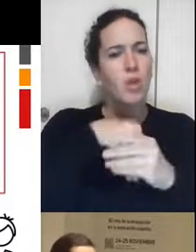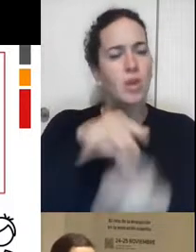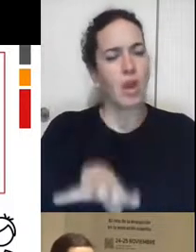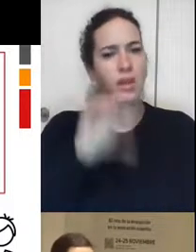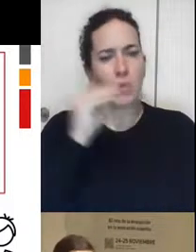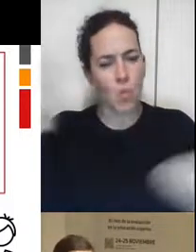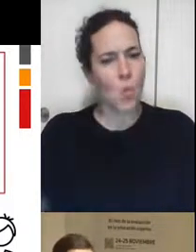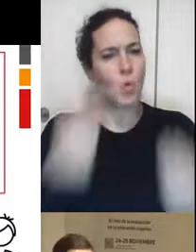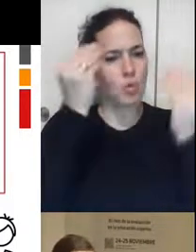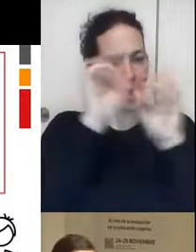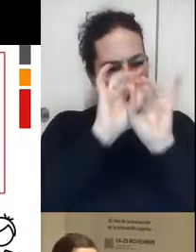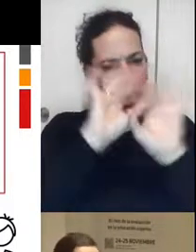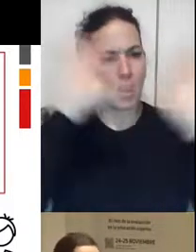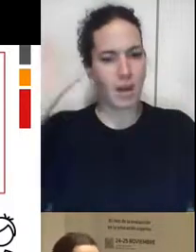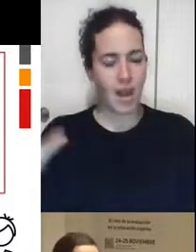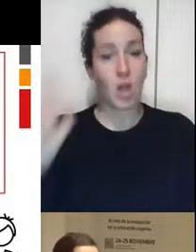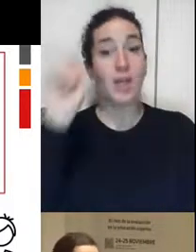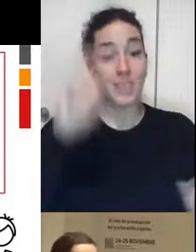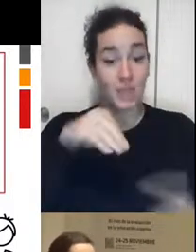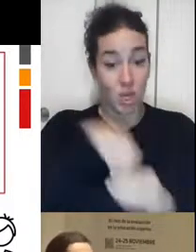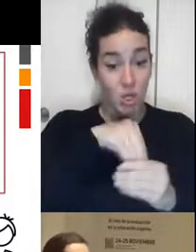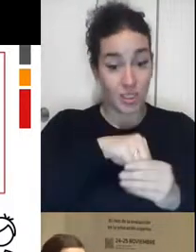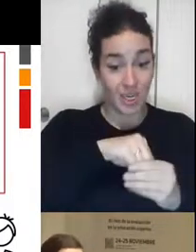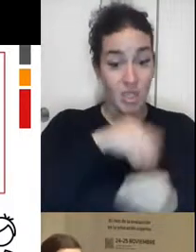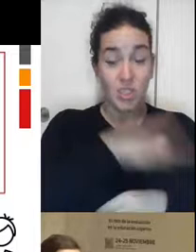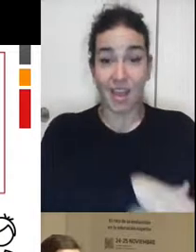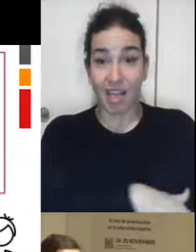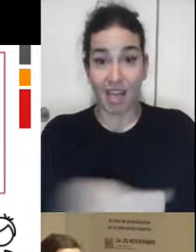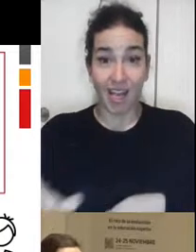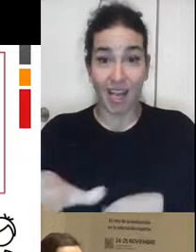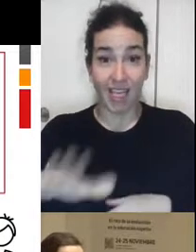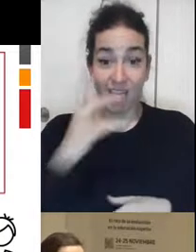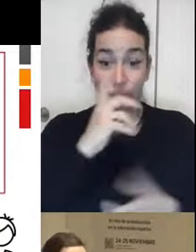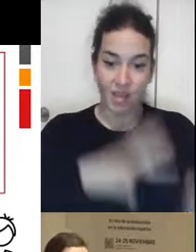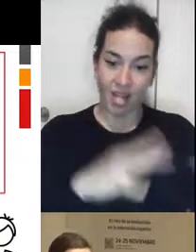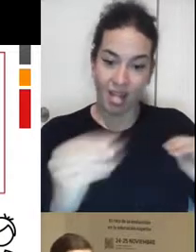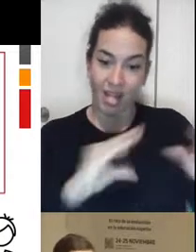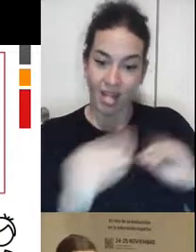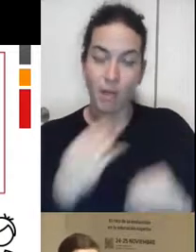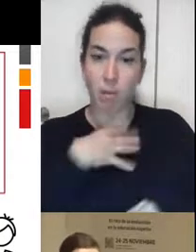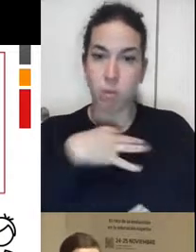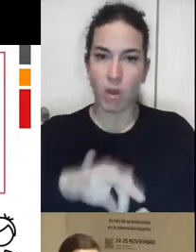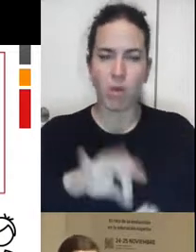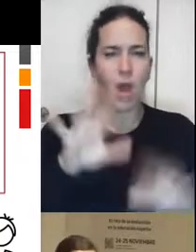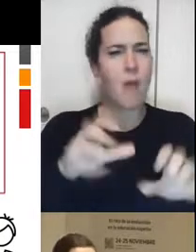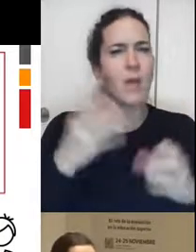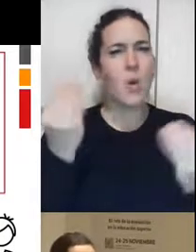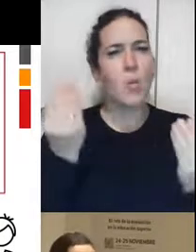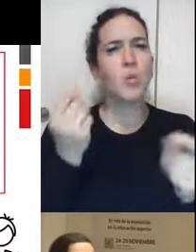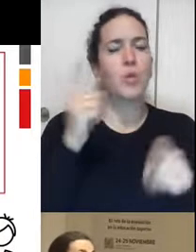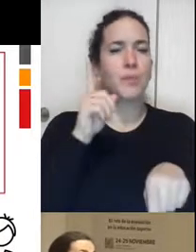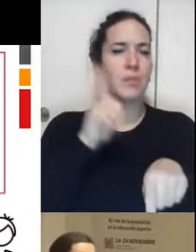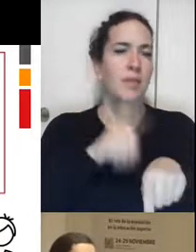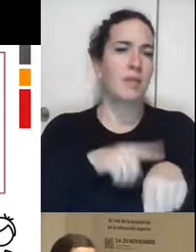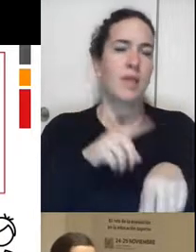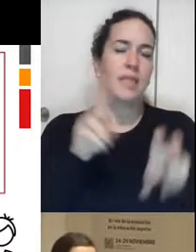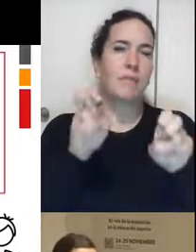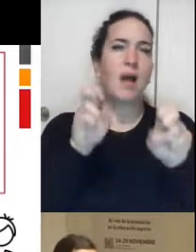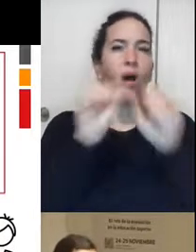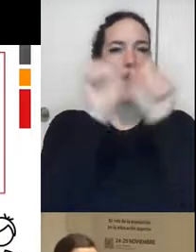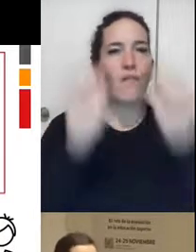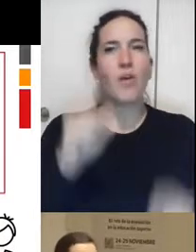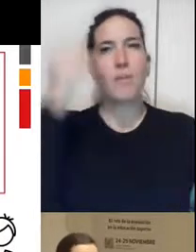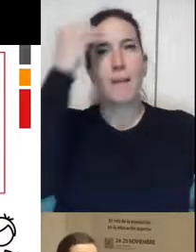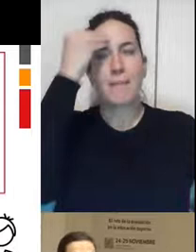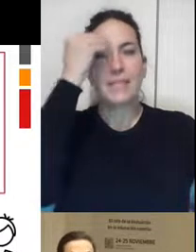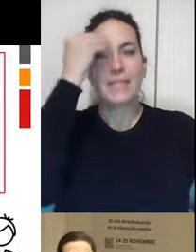hemos sabido adaptar todos esos contenidos a la edad a la que está dirigida el cuento y hemos aprendido mucho sobre la forma de pensar y de escribir de